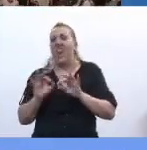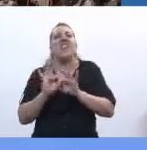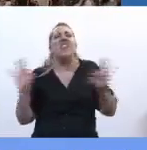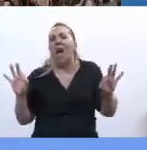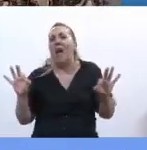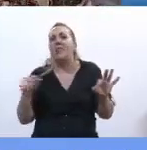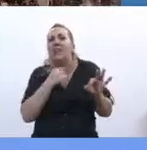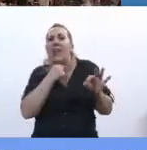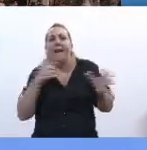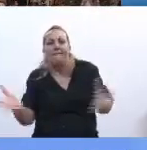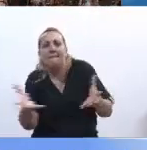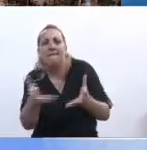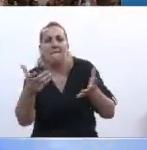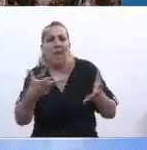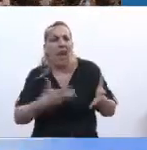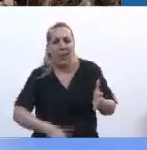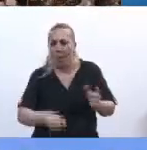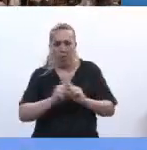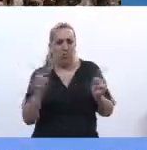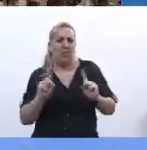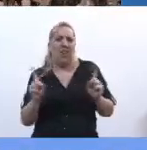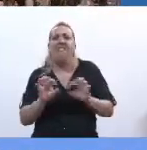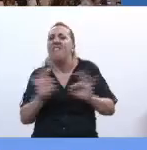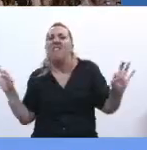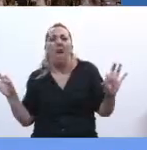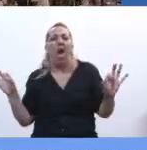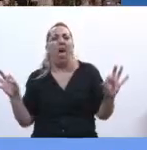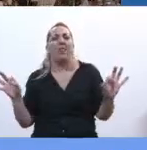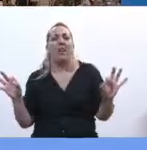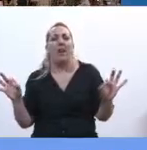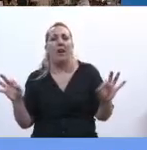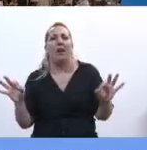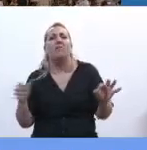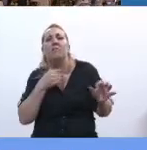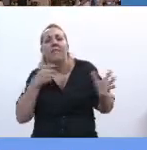de introducción del embarazo nadie promotor do